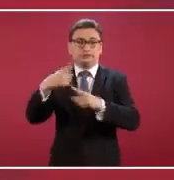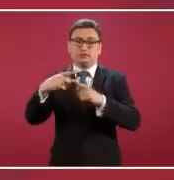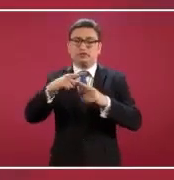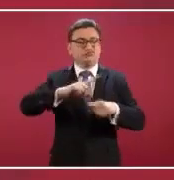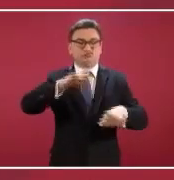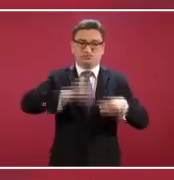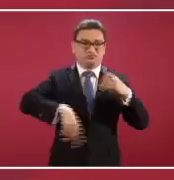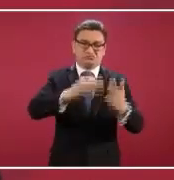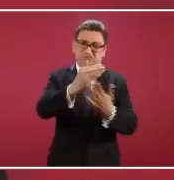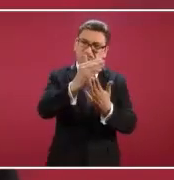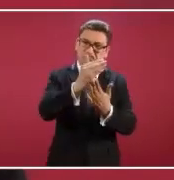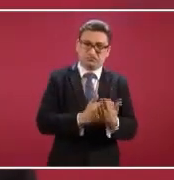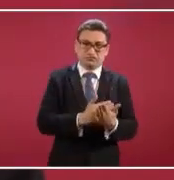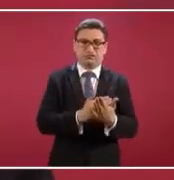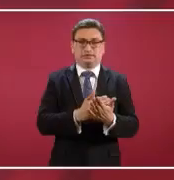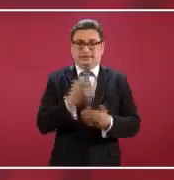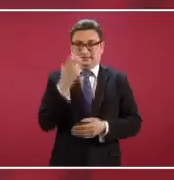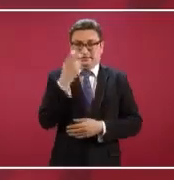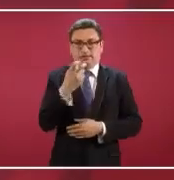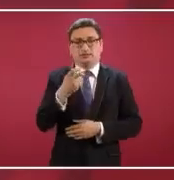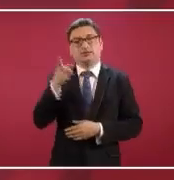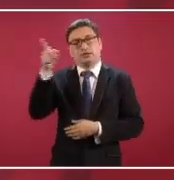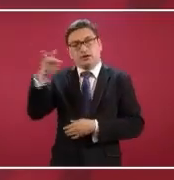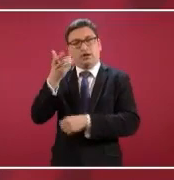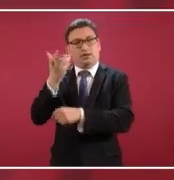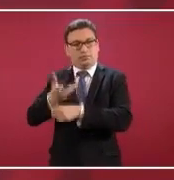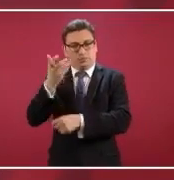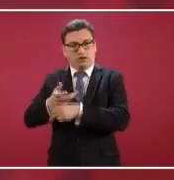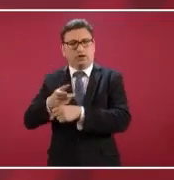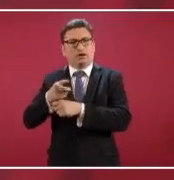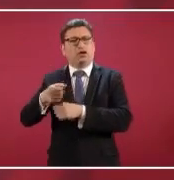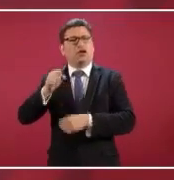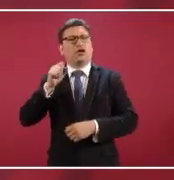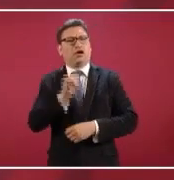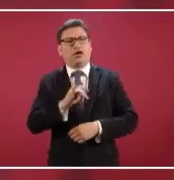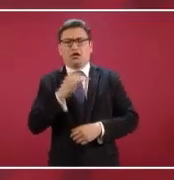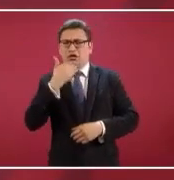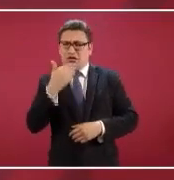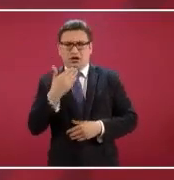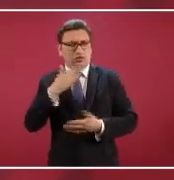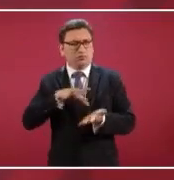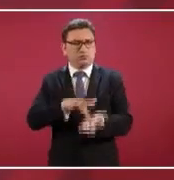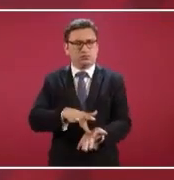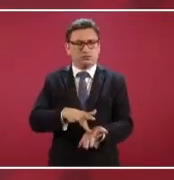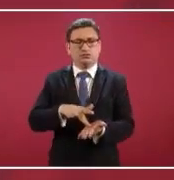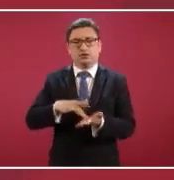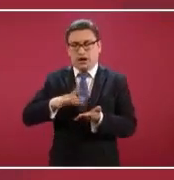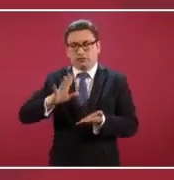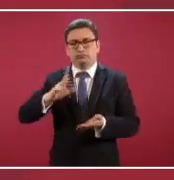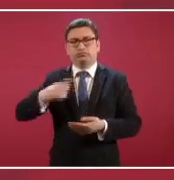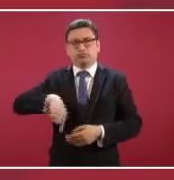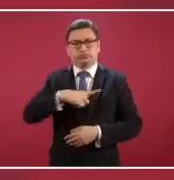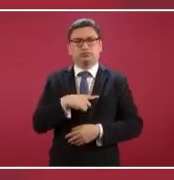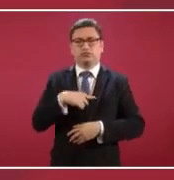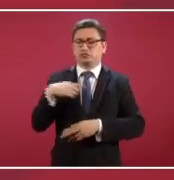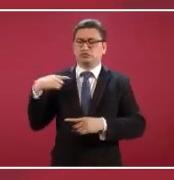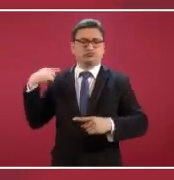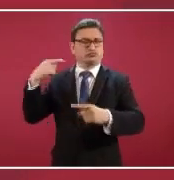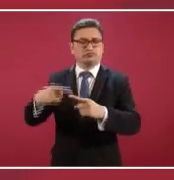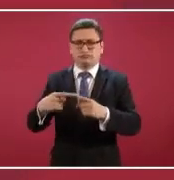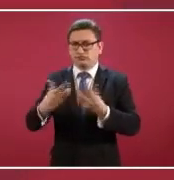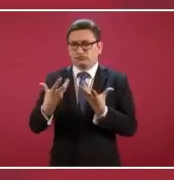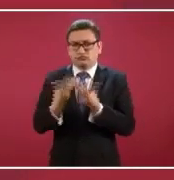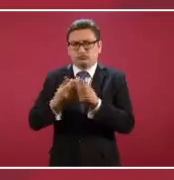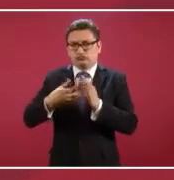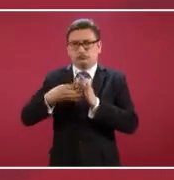Y Estados Unidos ha contestado satisfactoriamente. De manera que hemos sostenido hasta esta fecha